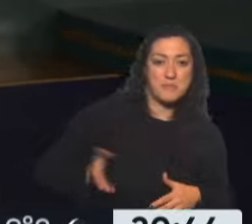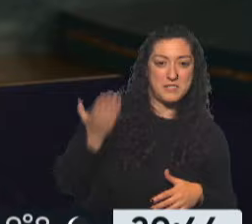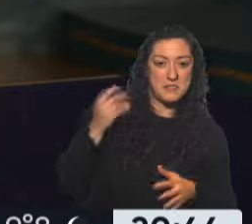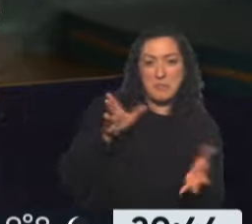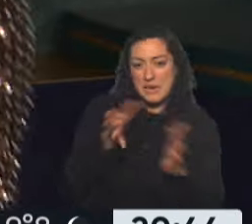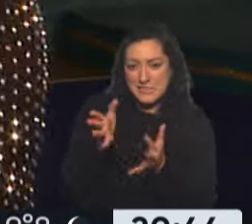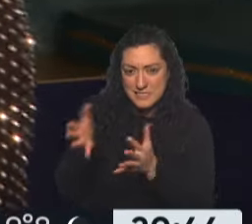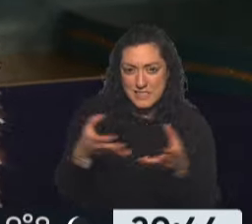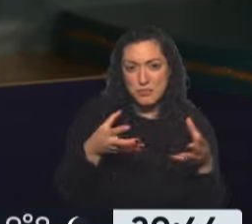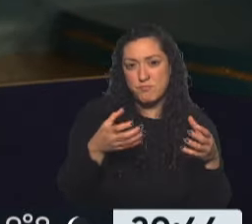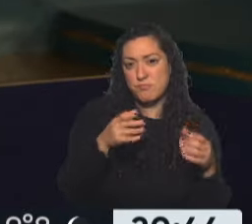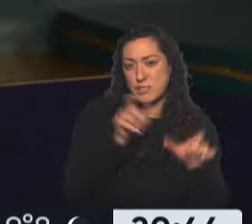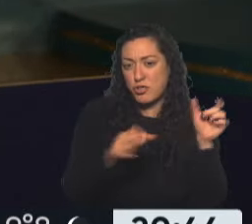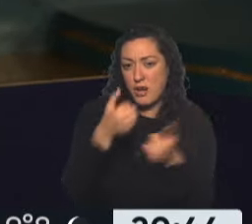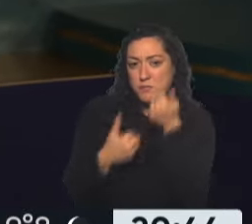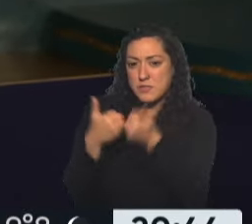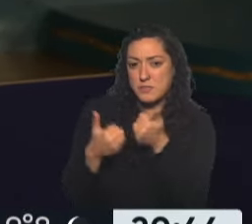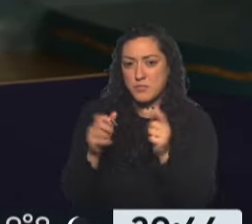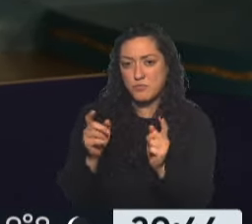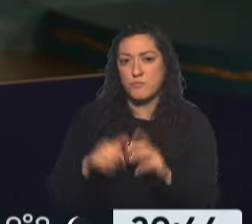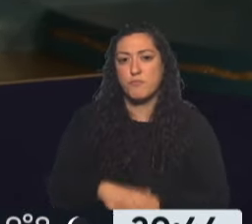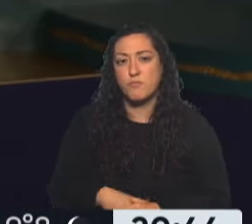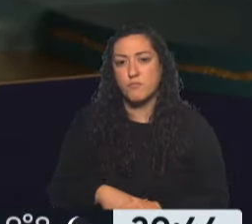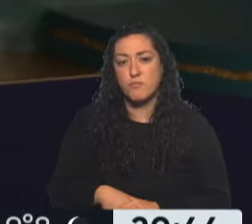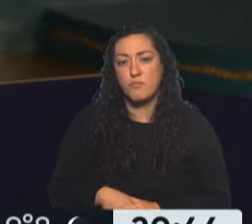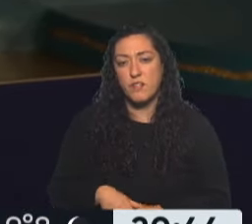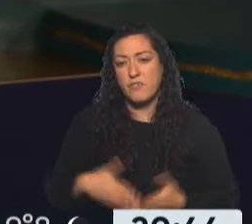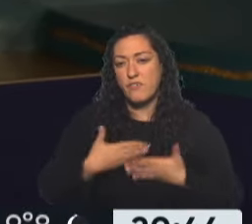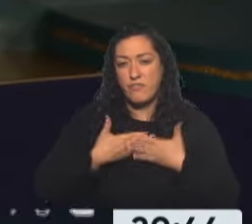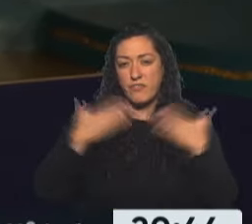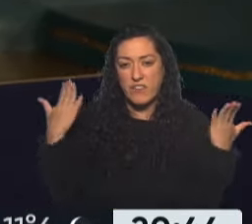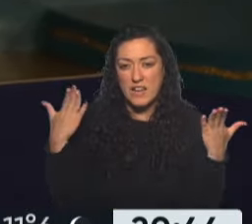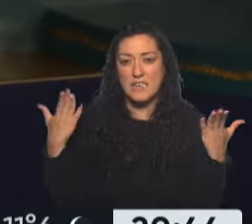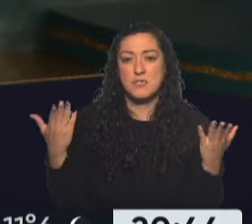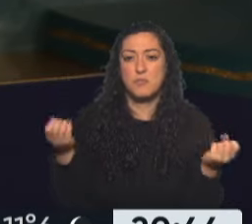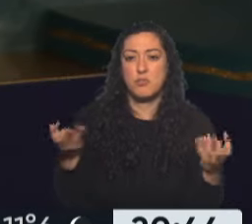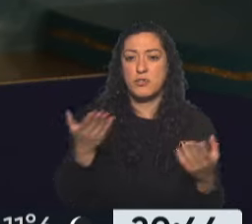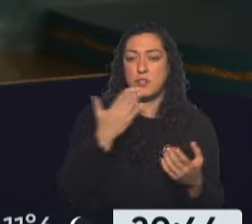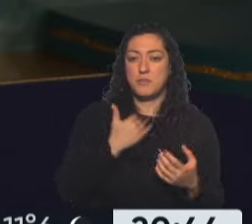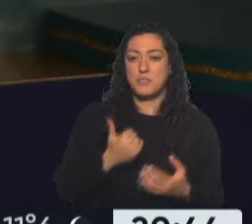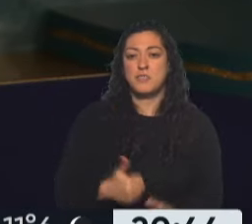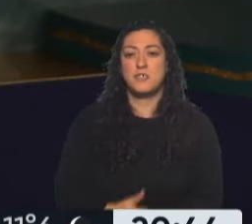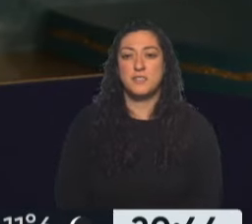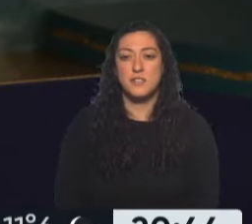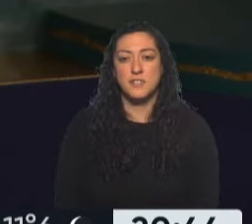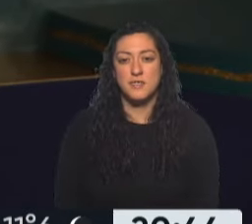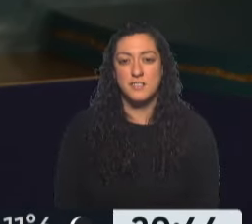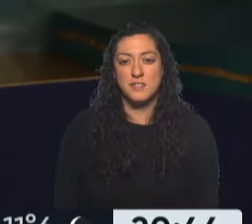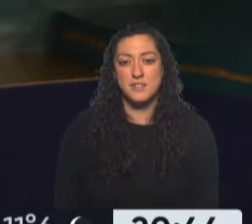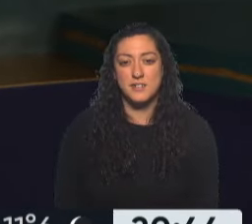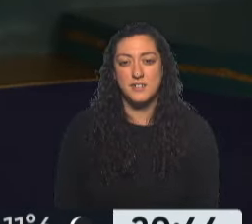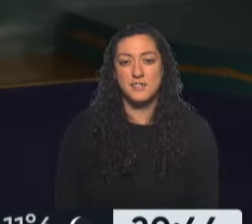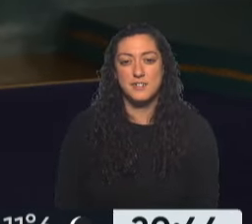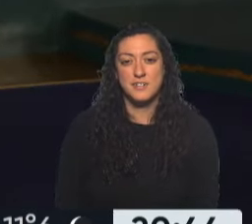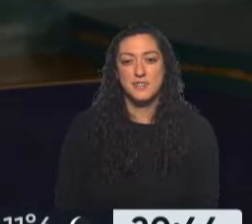prácticamente. Nada, muy feliz de la nominación. Obviamente que uno quiere ganar, pero